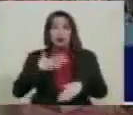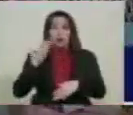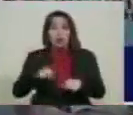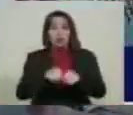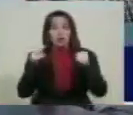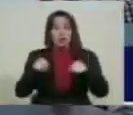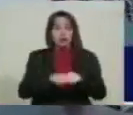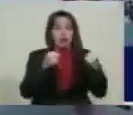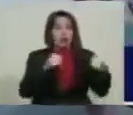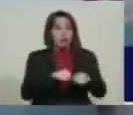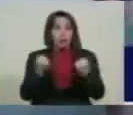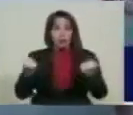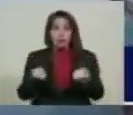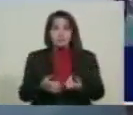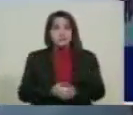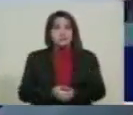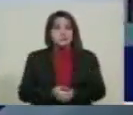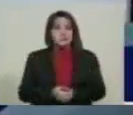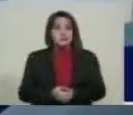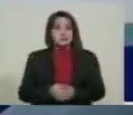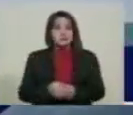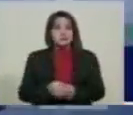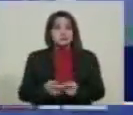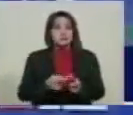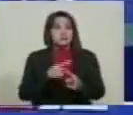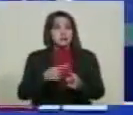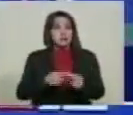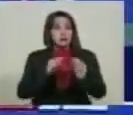Por eso le digo a nuestros amigos del mundo,